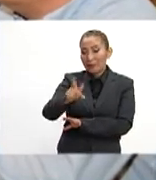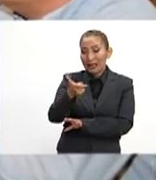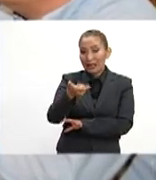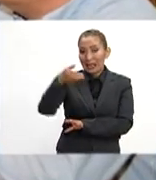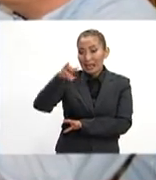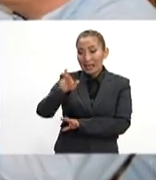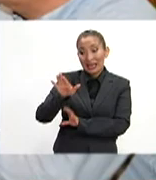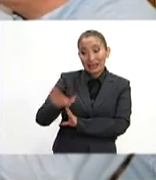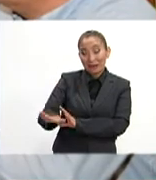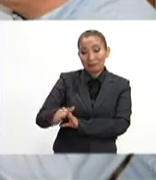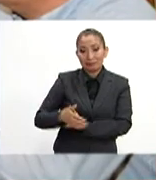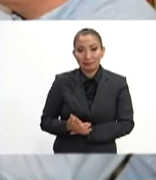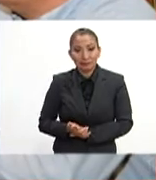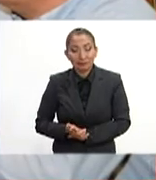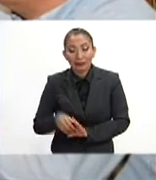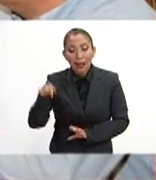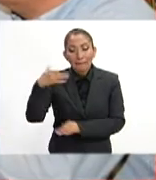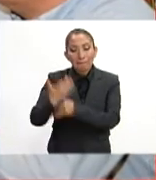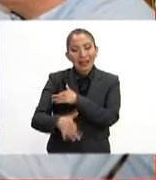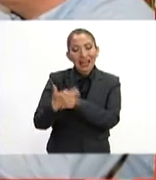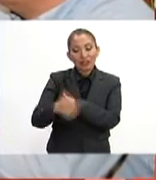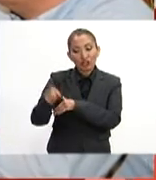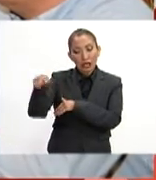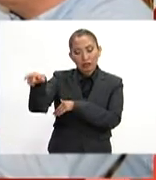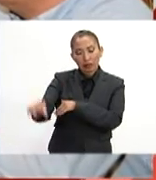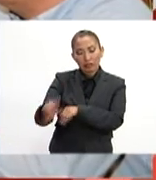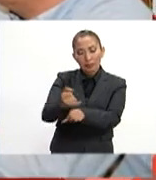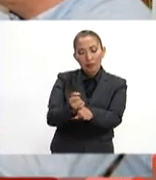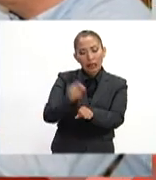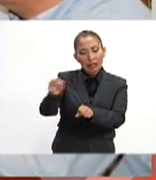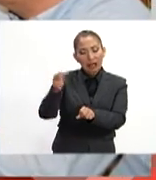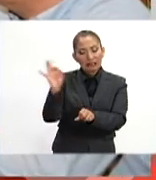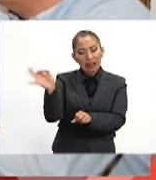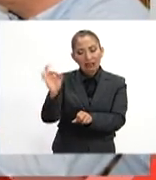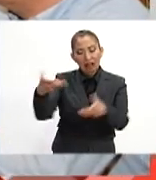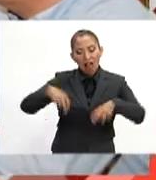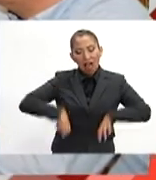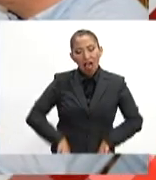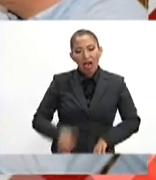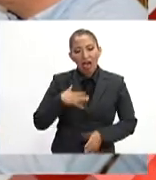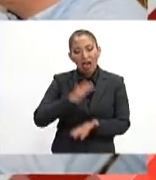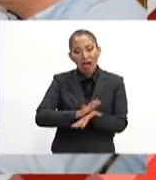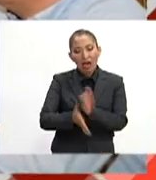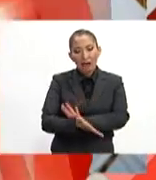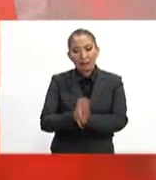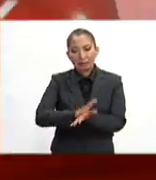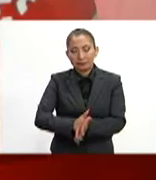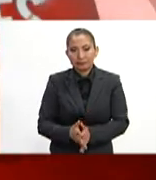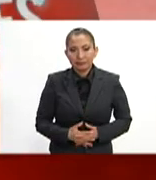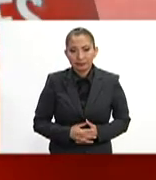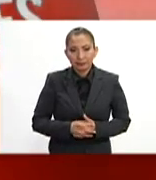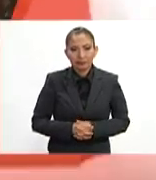Procuraduría General de la República, mientras son investigados por el delito de enriquecimiento ilícito.